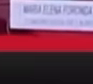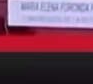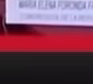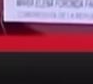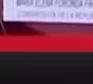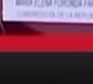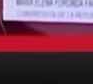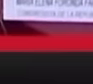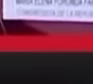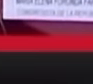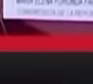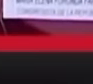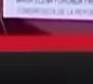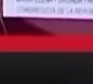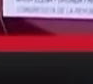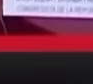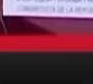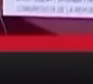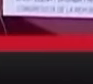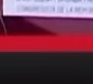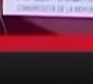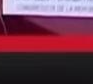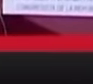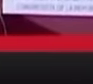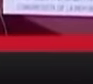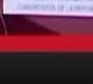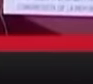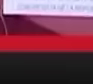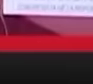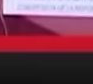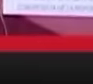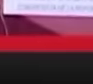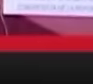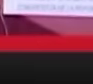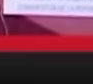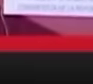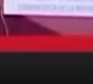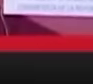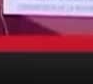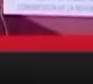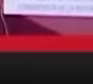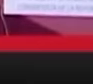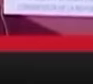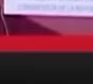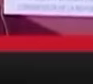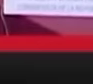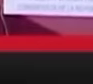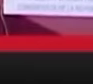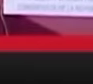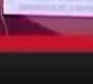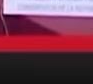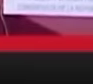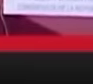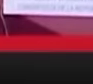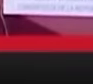nosotros nos han elegido para que las cosas sean correctas. No nos interesa quién, nos interesa que sean correctas. Yo, en